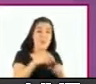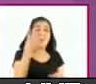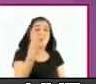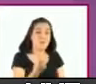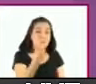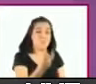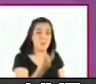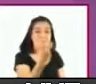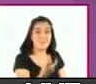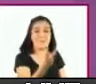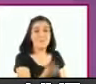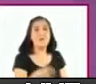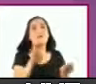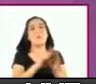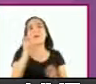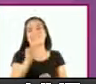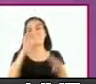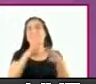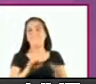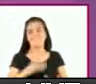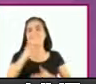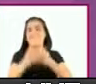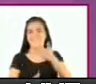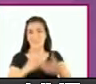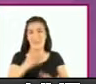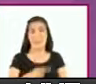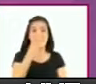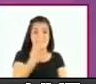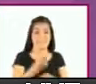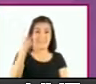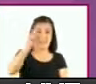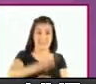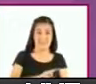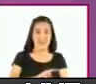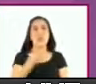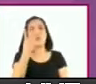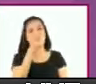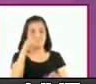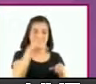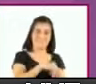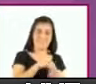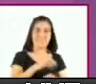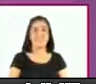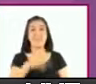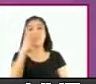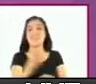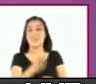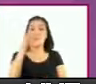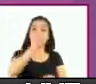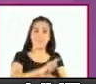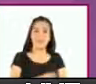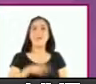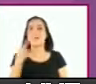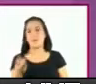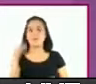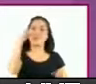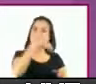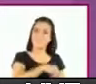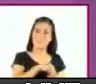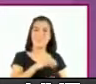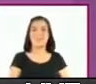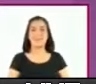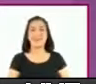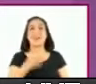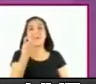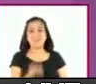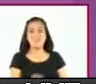equivale a tener una sucesión. El primer día ahorra 2 pesos. El segundo, otros 2, por